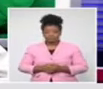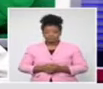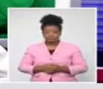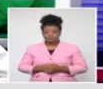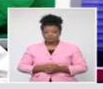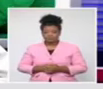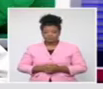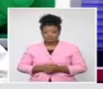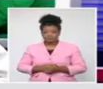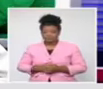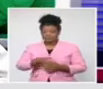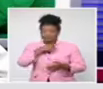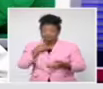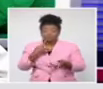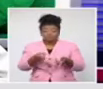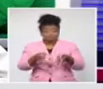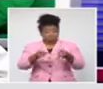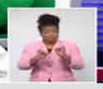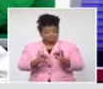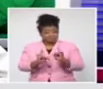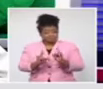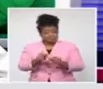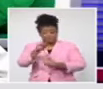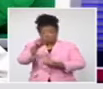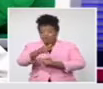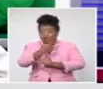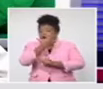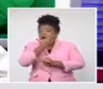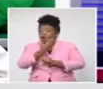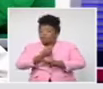Fallece un paciente joven, 54 años de edad,